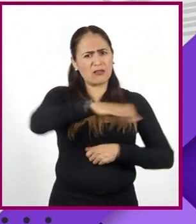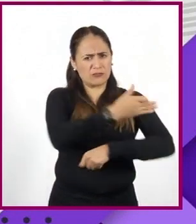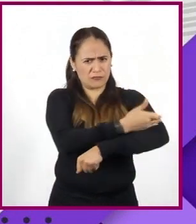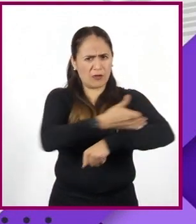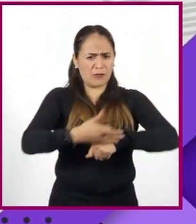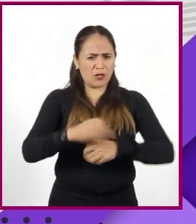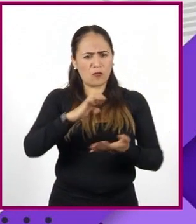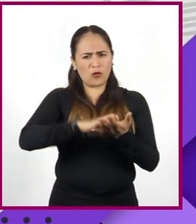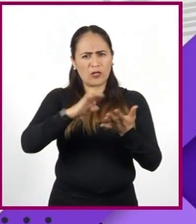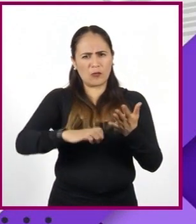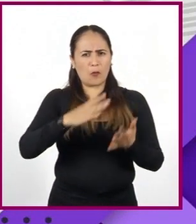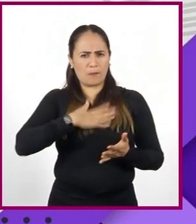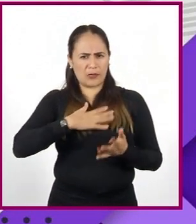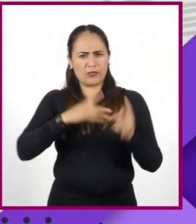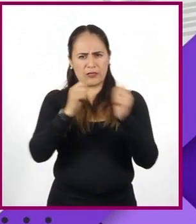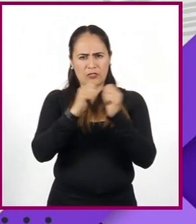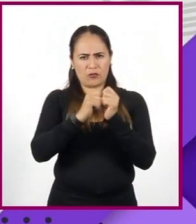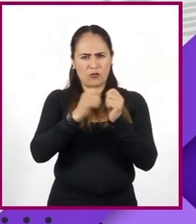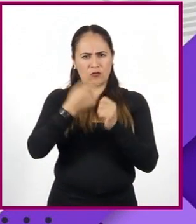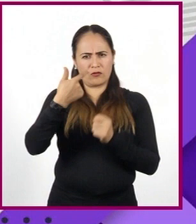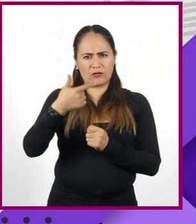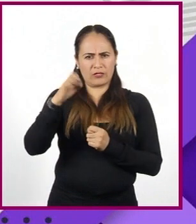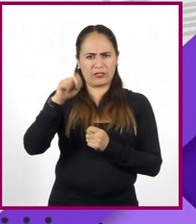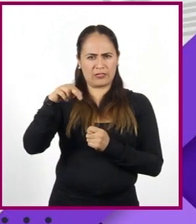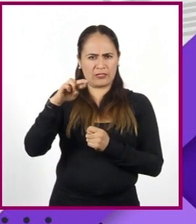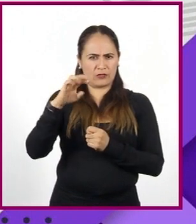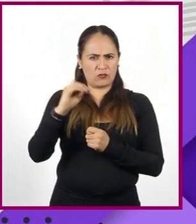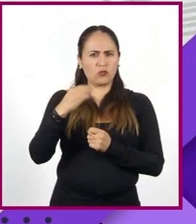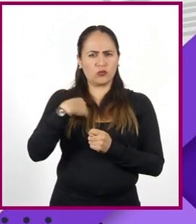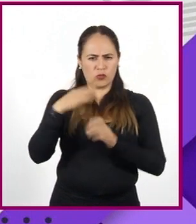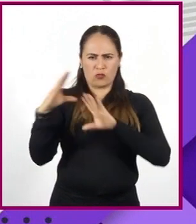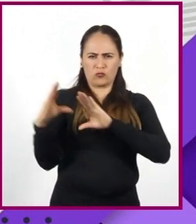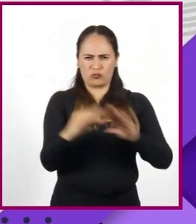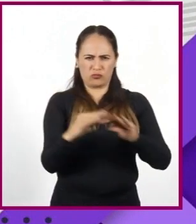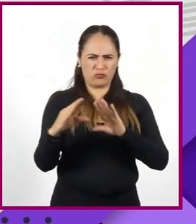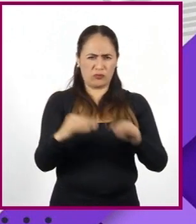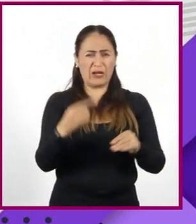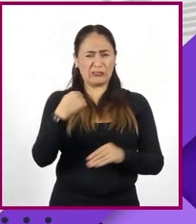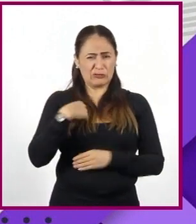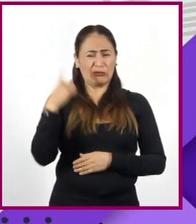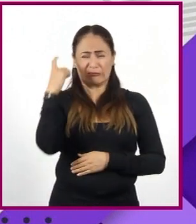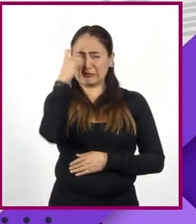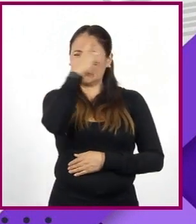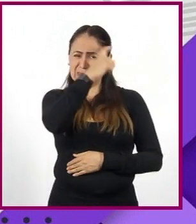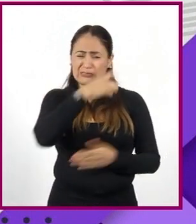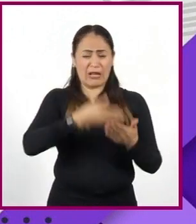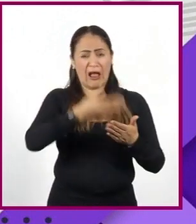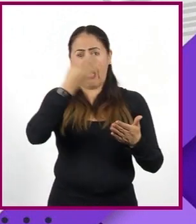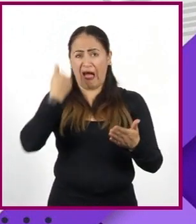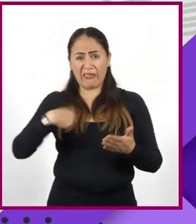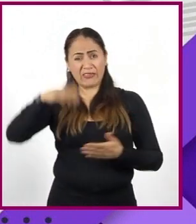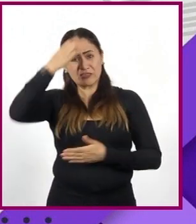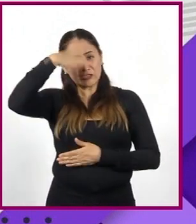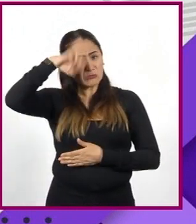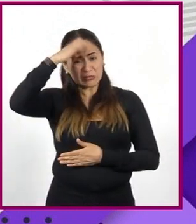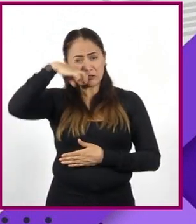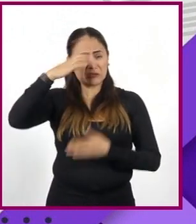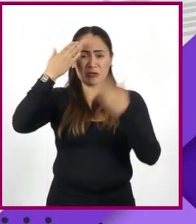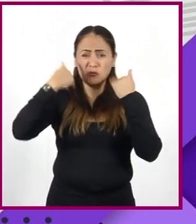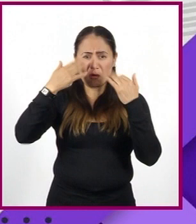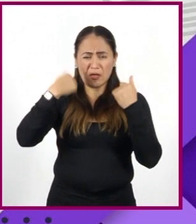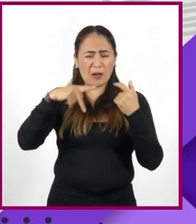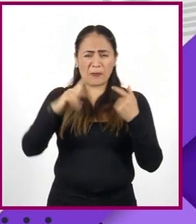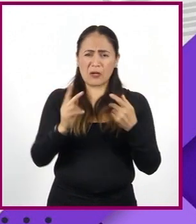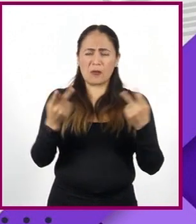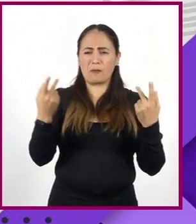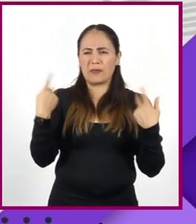a mi tío Genaro. Me ha costado mucho trabajo porque nunca había hecho algo así, pero la maestra nos llevó a una